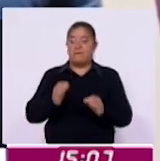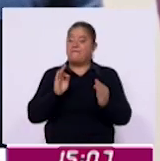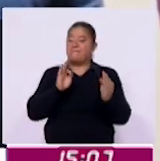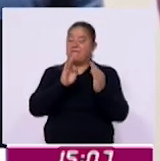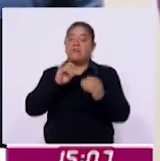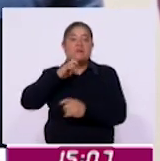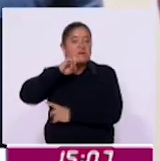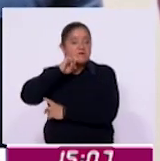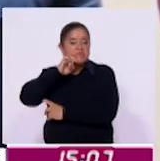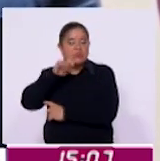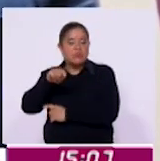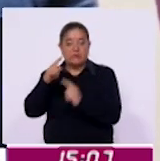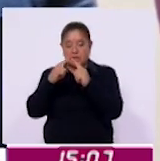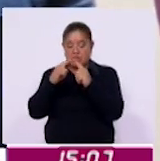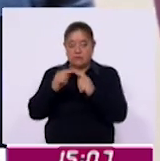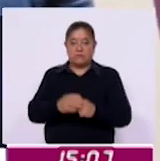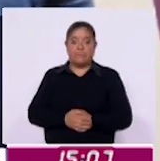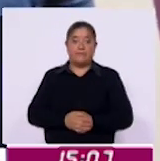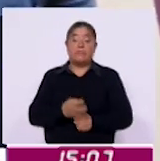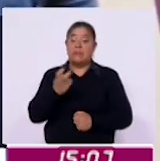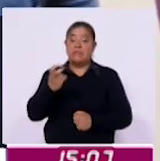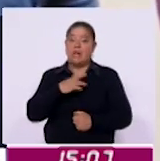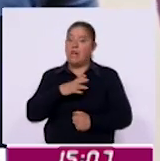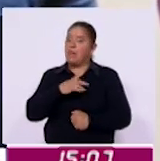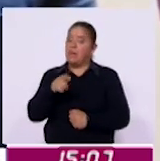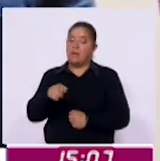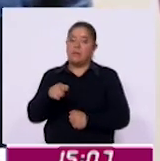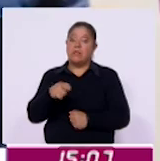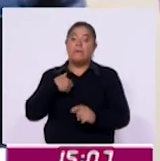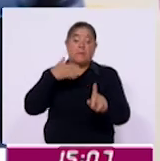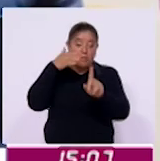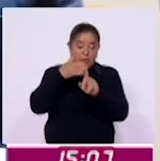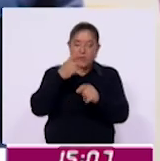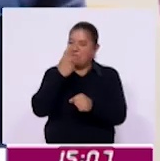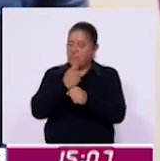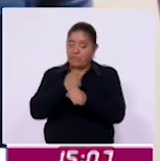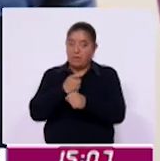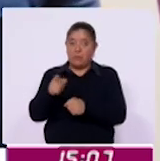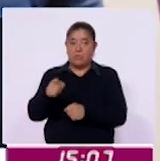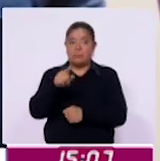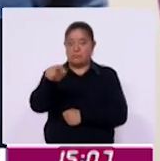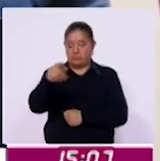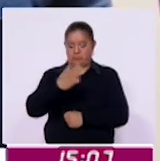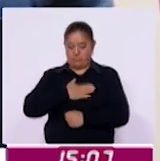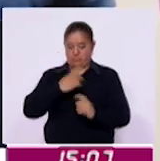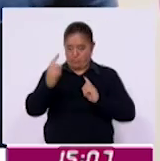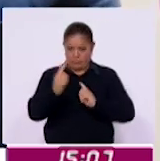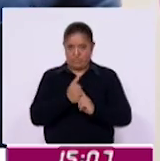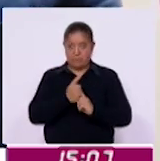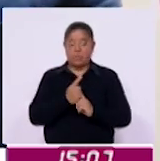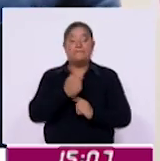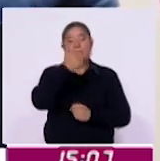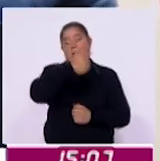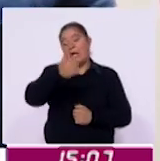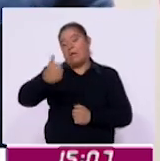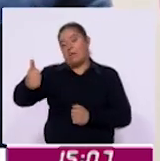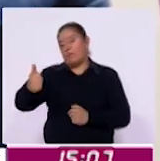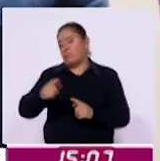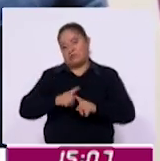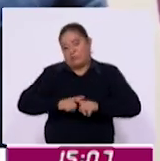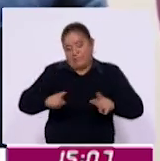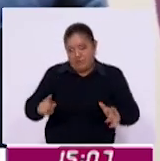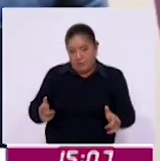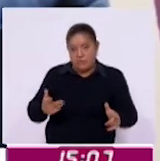José. Ese es nuestro principal objetivo, que se acerquen con nosotros. Ya de ahí, cada caso es diferente y podemos